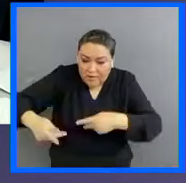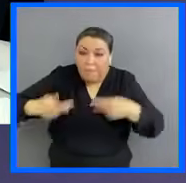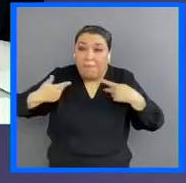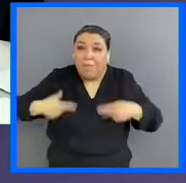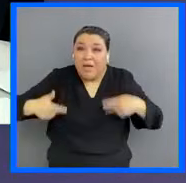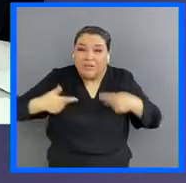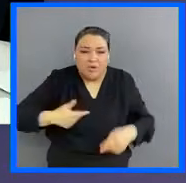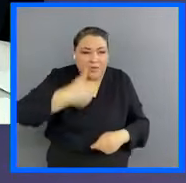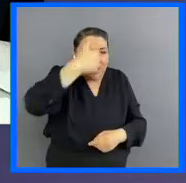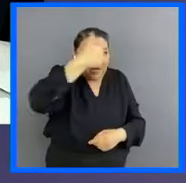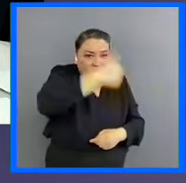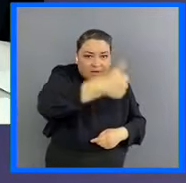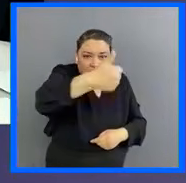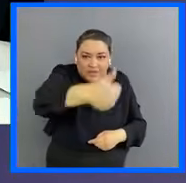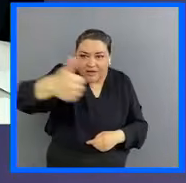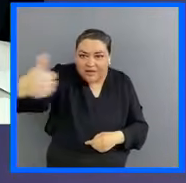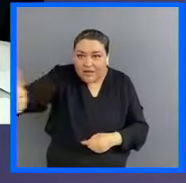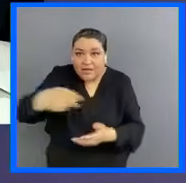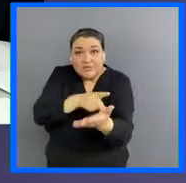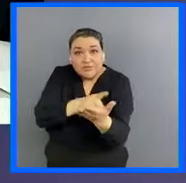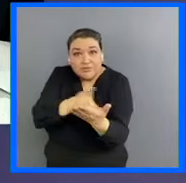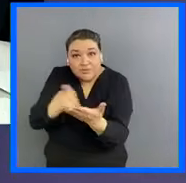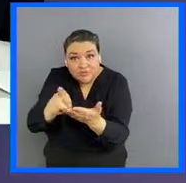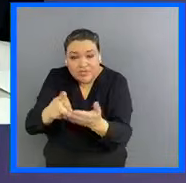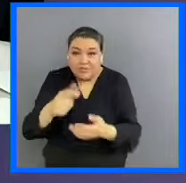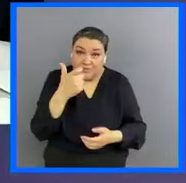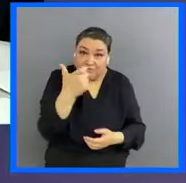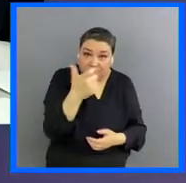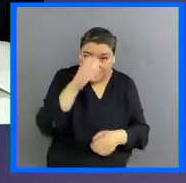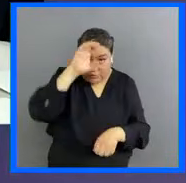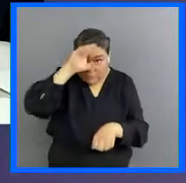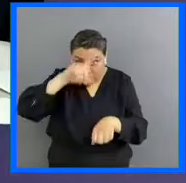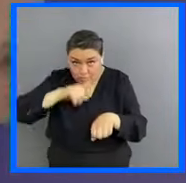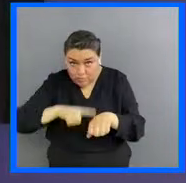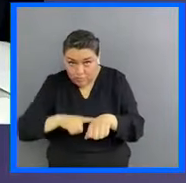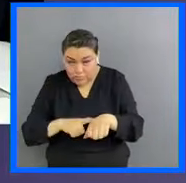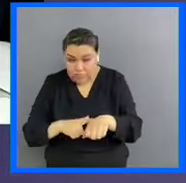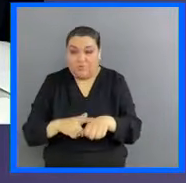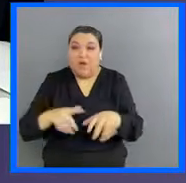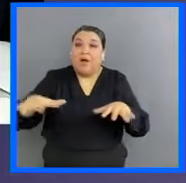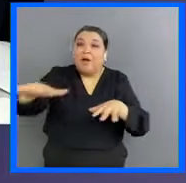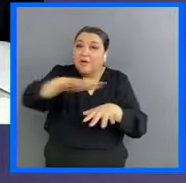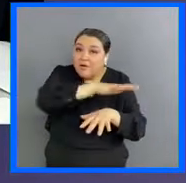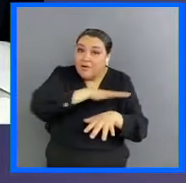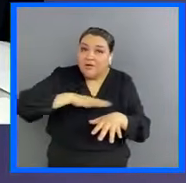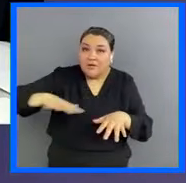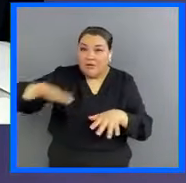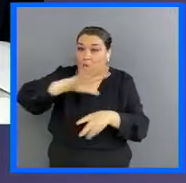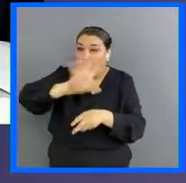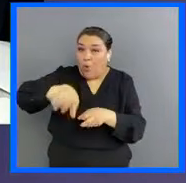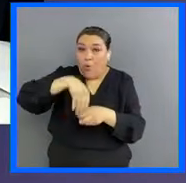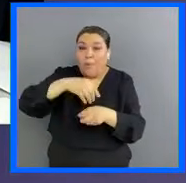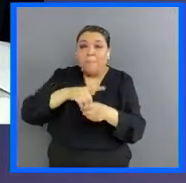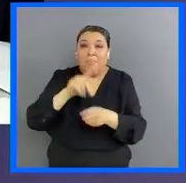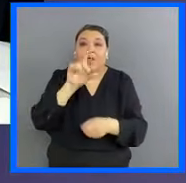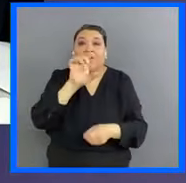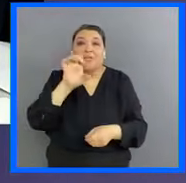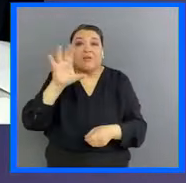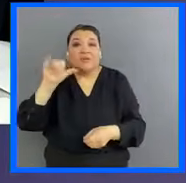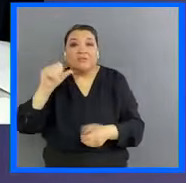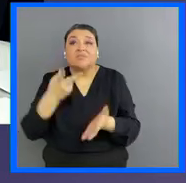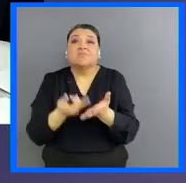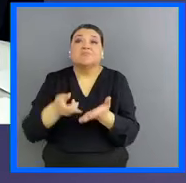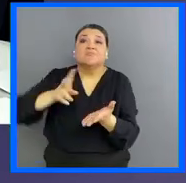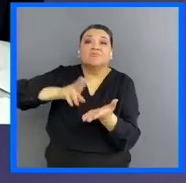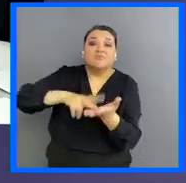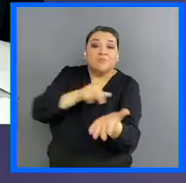sus derechos económicos, sociales y culturales y ambientales, hay que decir, así como sus derechos civiles